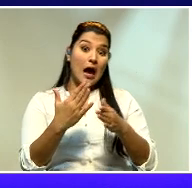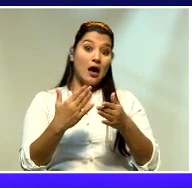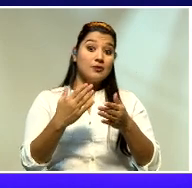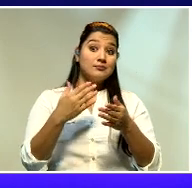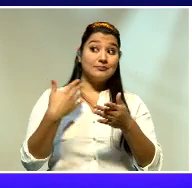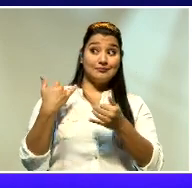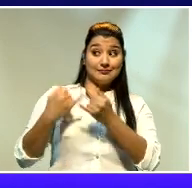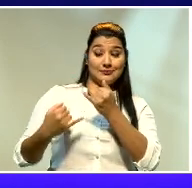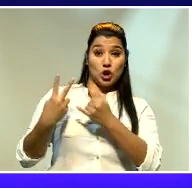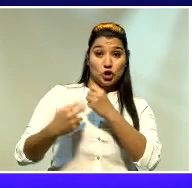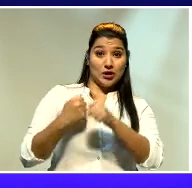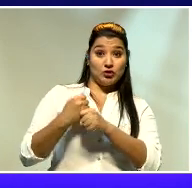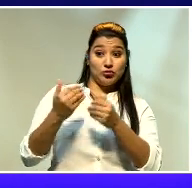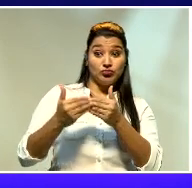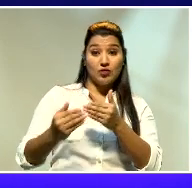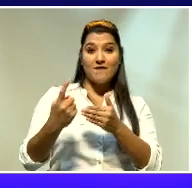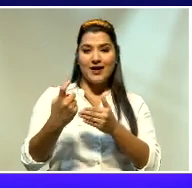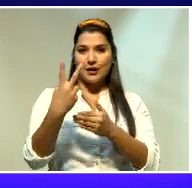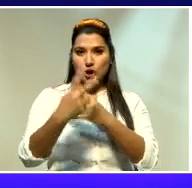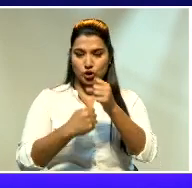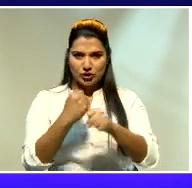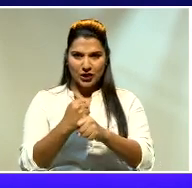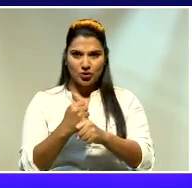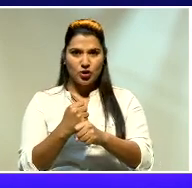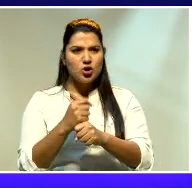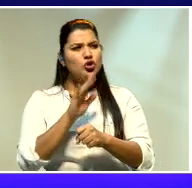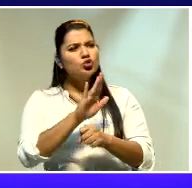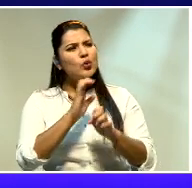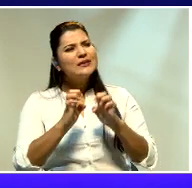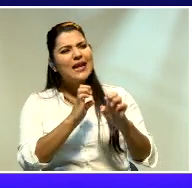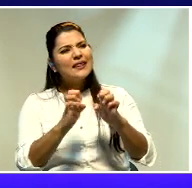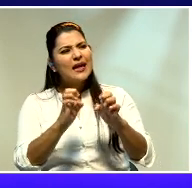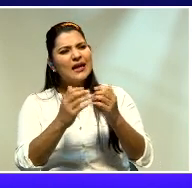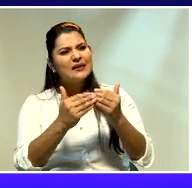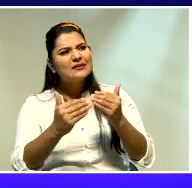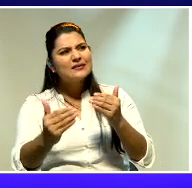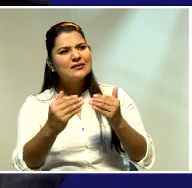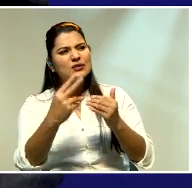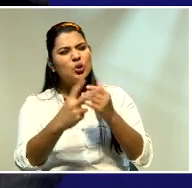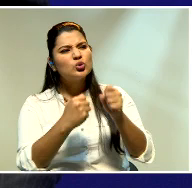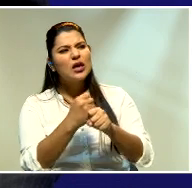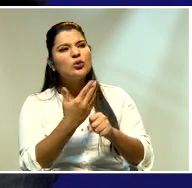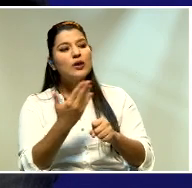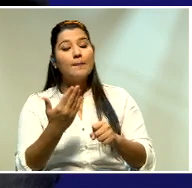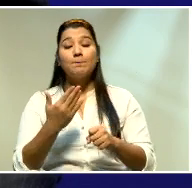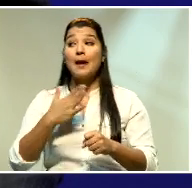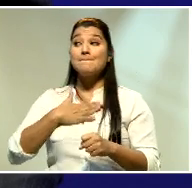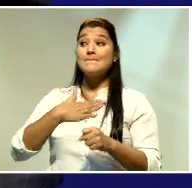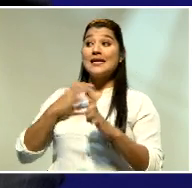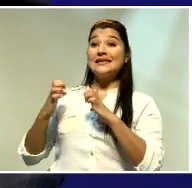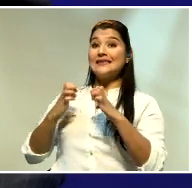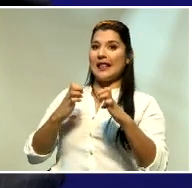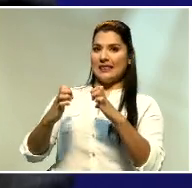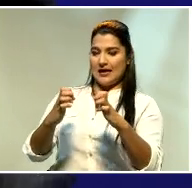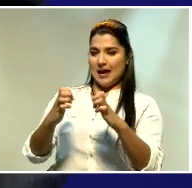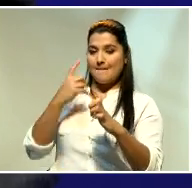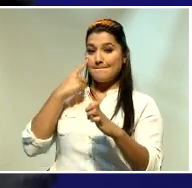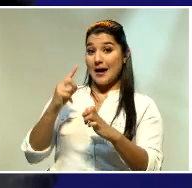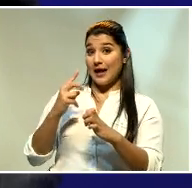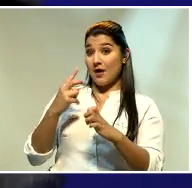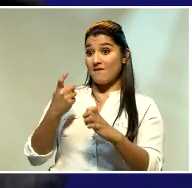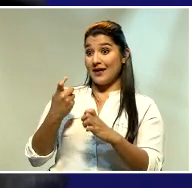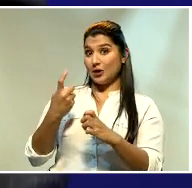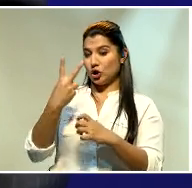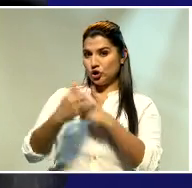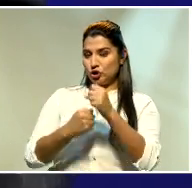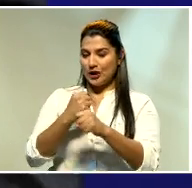2 últimos años? ¿Qué podemos esperar de lo que queda de su gobierno? En la estrategia del segundo tiempo será un gran énfasis en la ejecución,